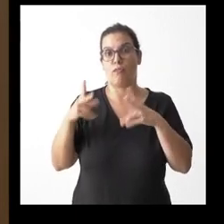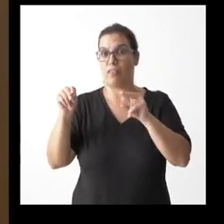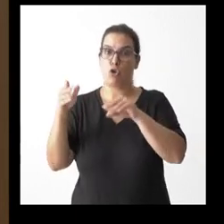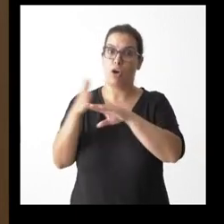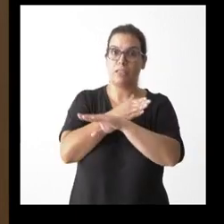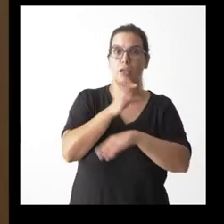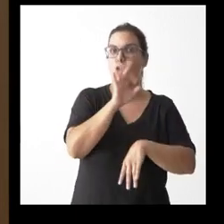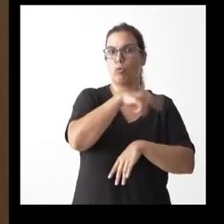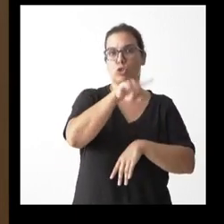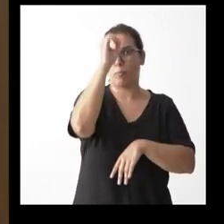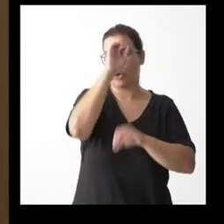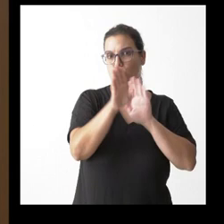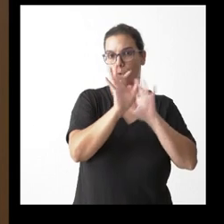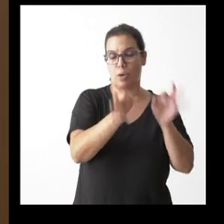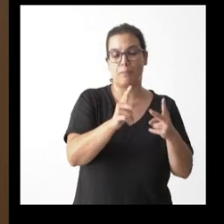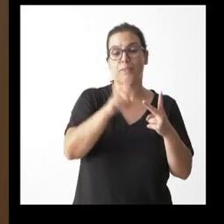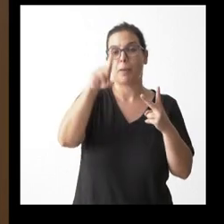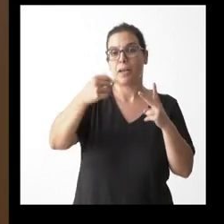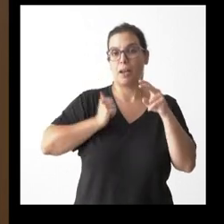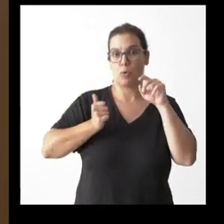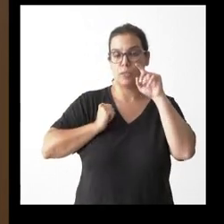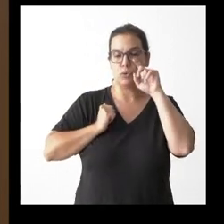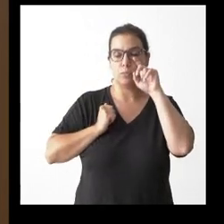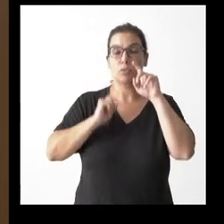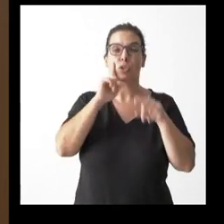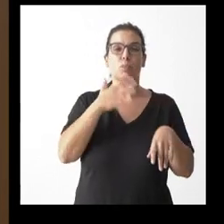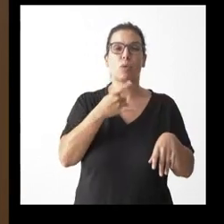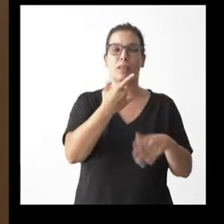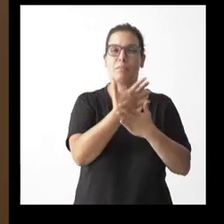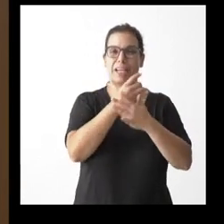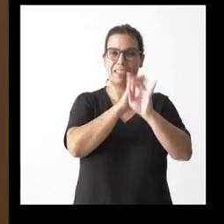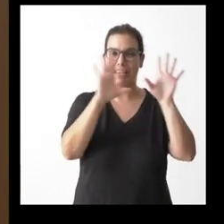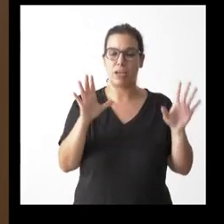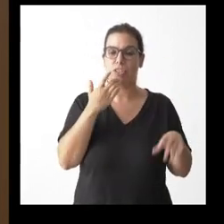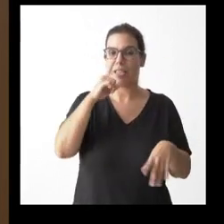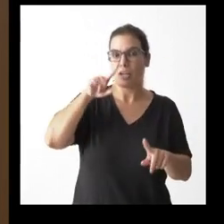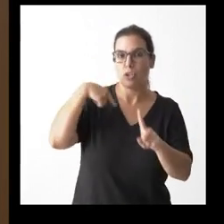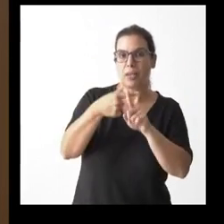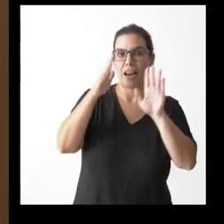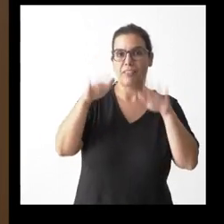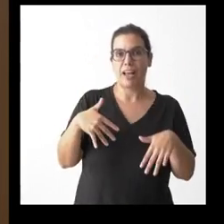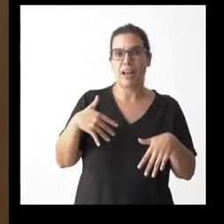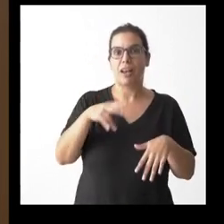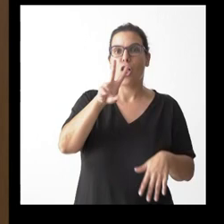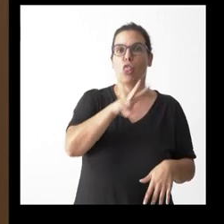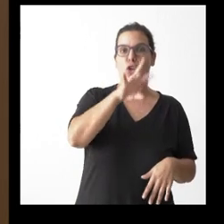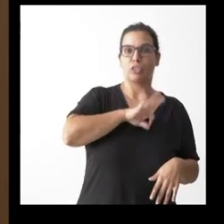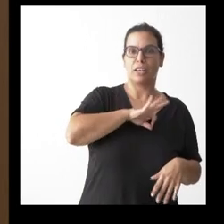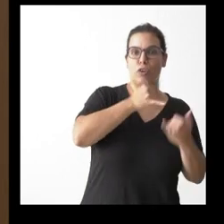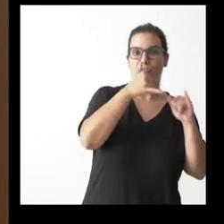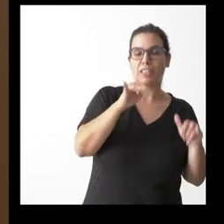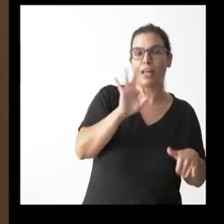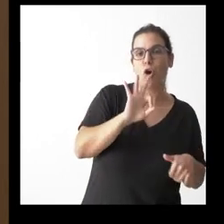dinámica. Y también aprovecho, no sé si nos puede sacar de dudas de si el año que viene va a ser festivo el 2 de enero o el